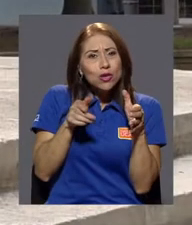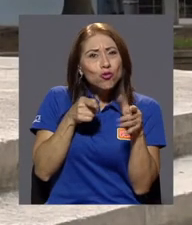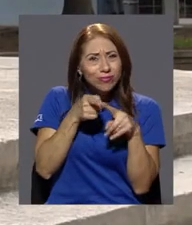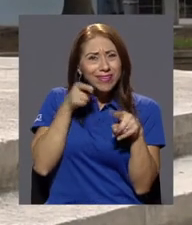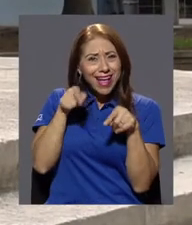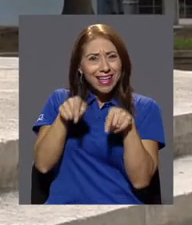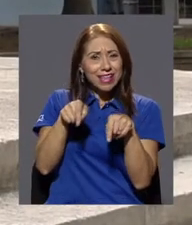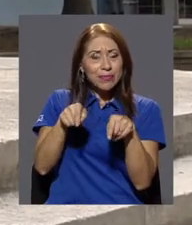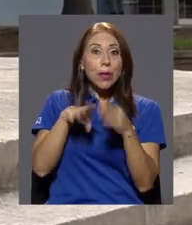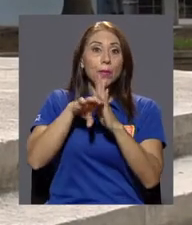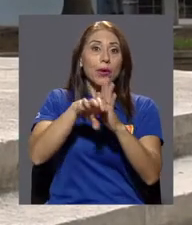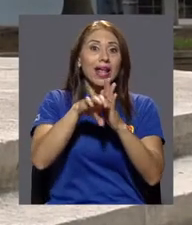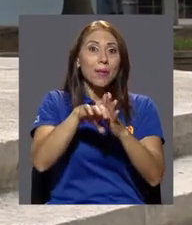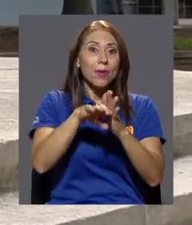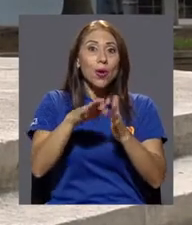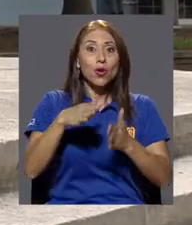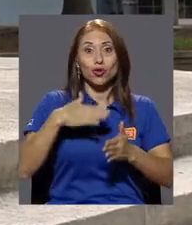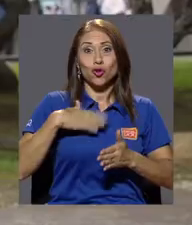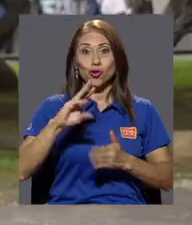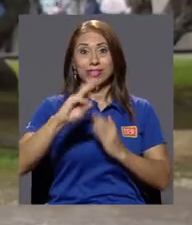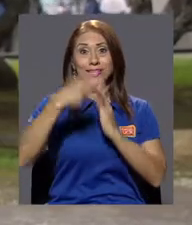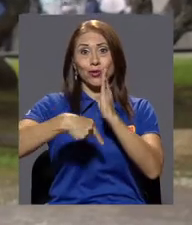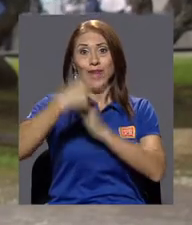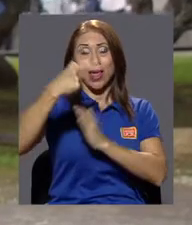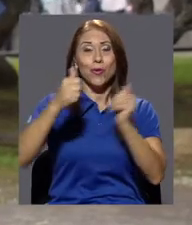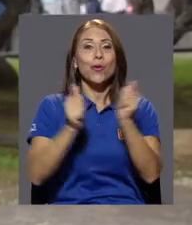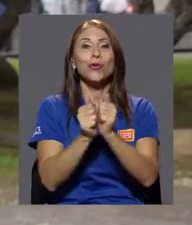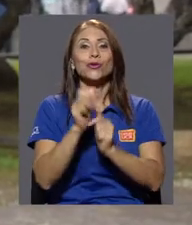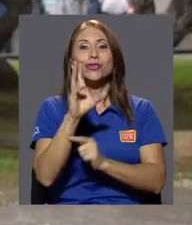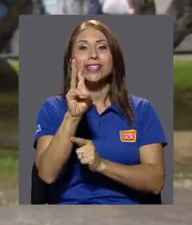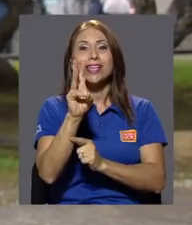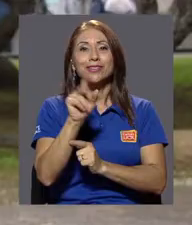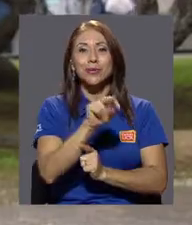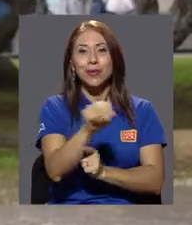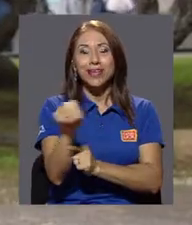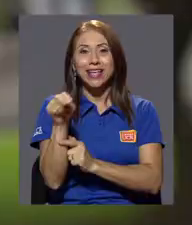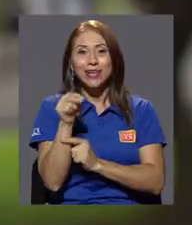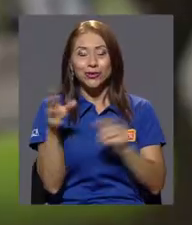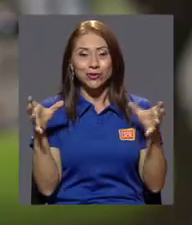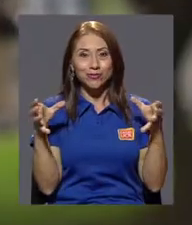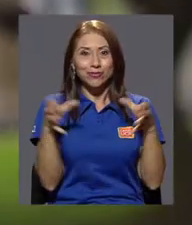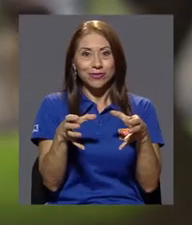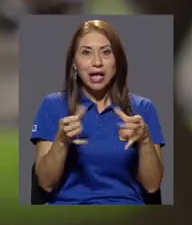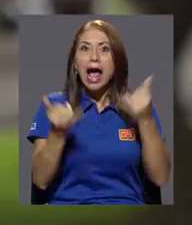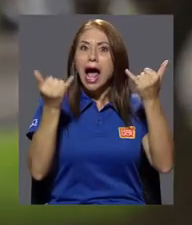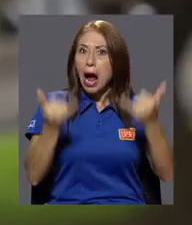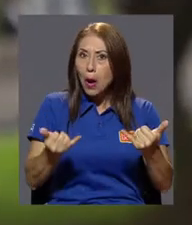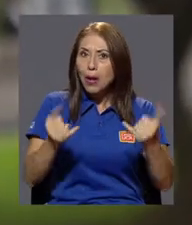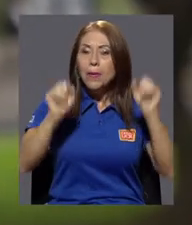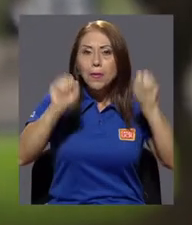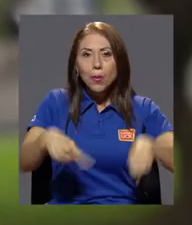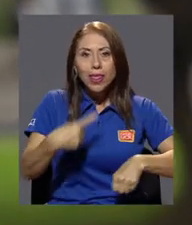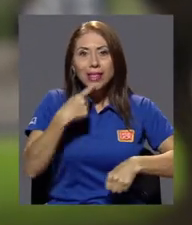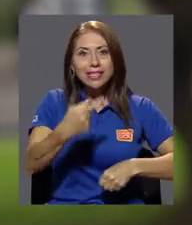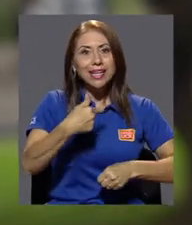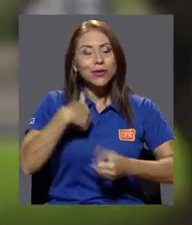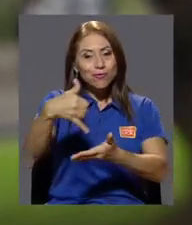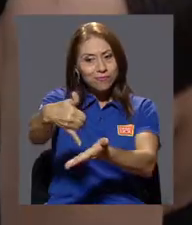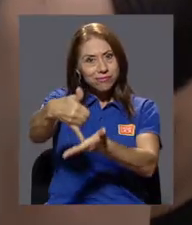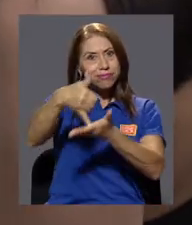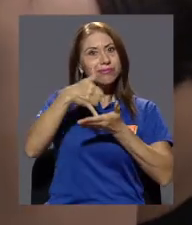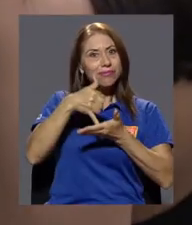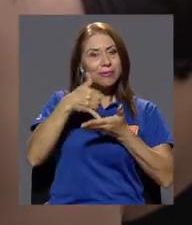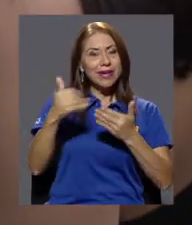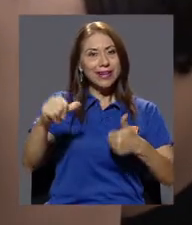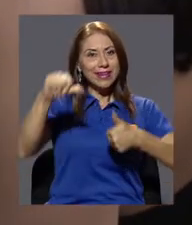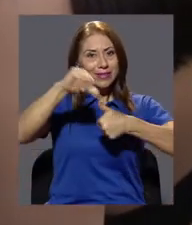en la escuela, por ejemplo, salí con 6 compañeros de sexto a poder decir que gané un premio a nivel centroamericano por